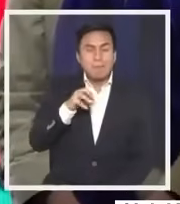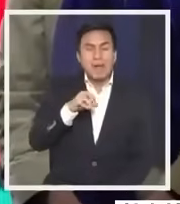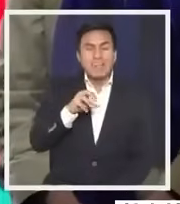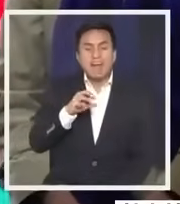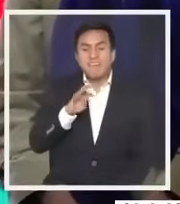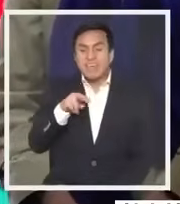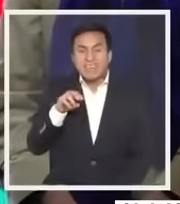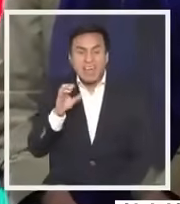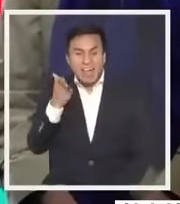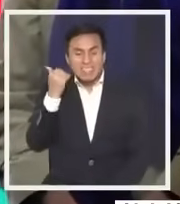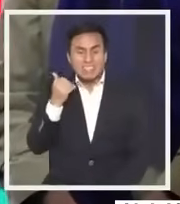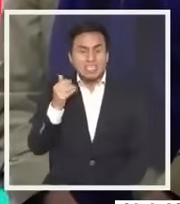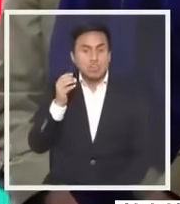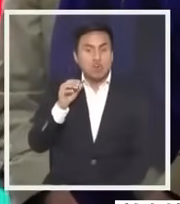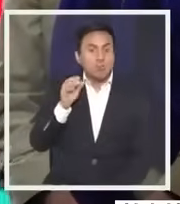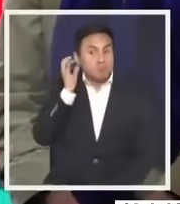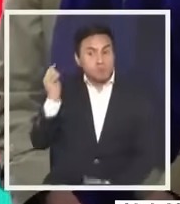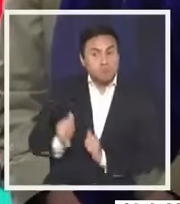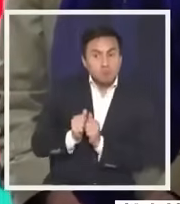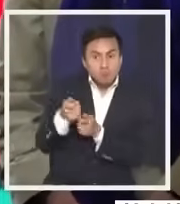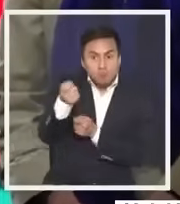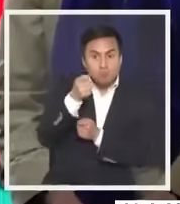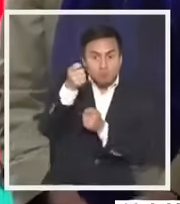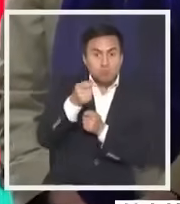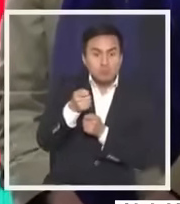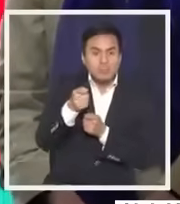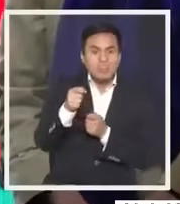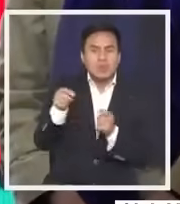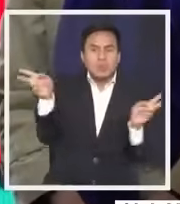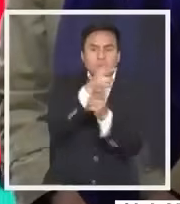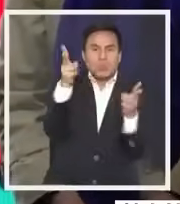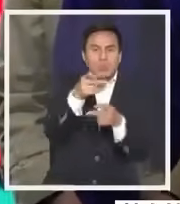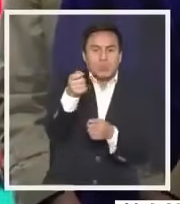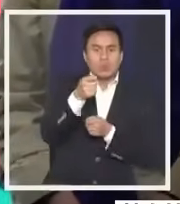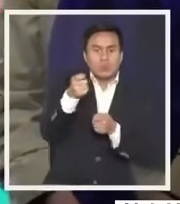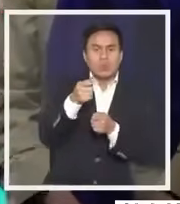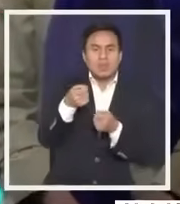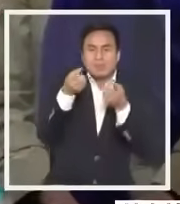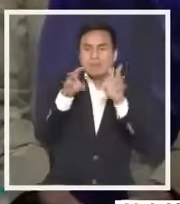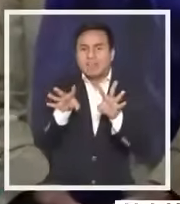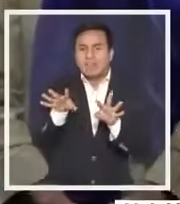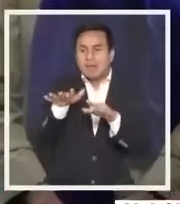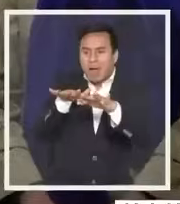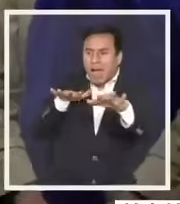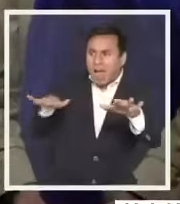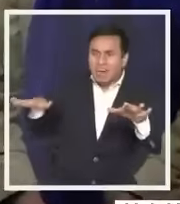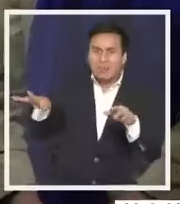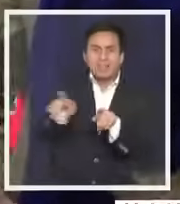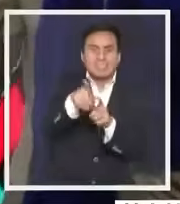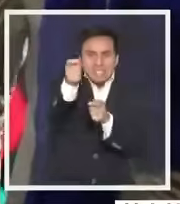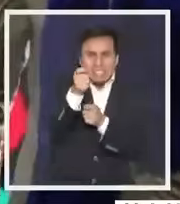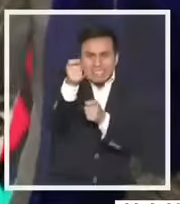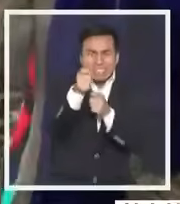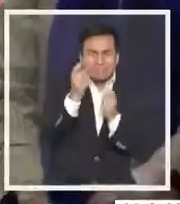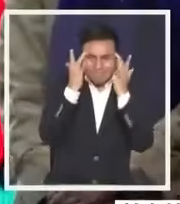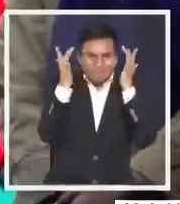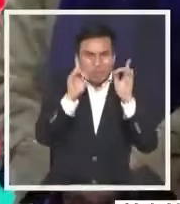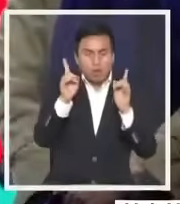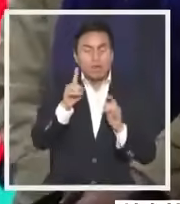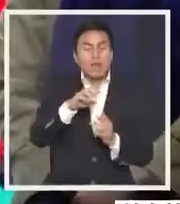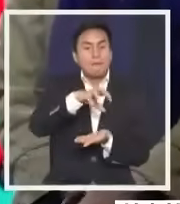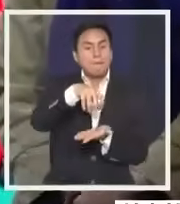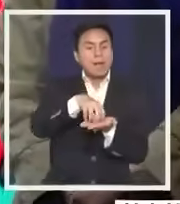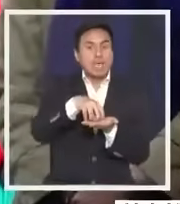a mi nono a tratar de elevar volantines. En Punta Arenas no iba mal porque con el viento los perdíamos todos inmediatamente, así que nunca desarrollamos la habilidad, pero acá en el